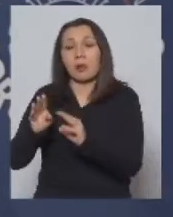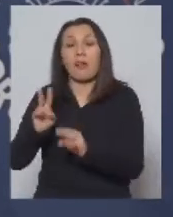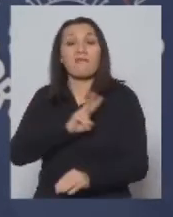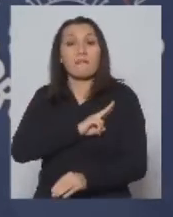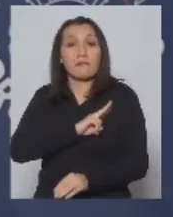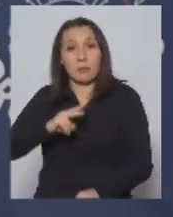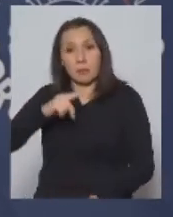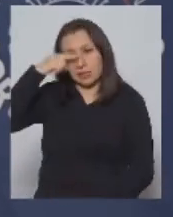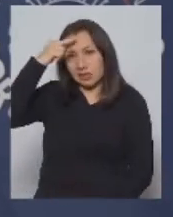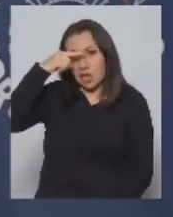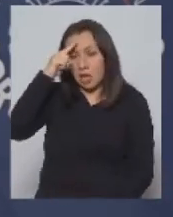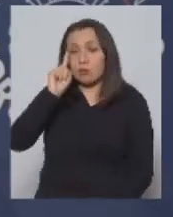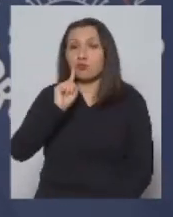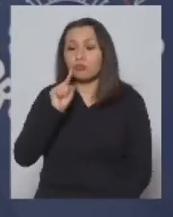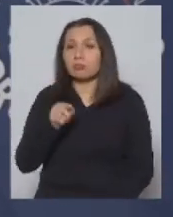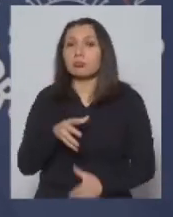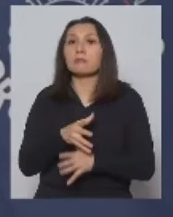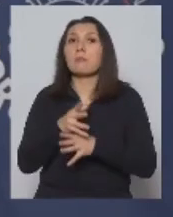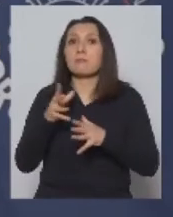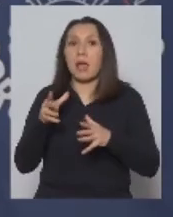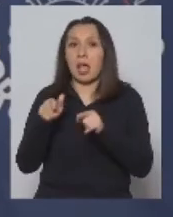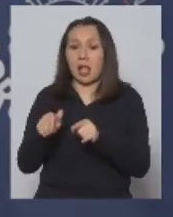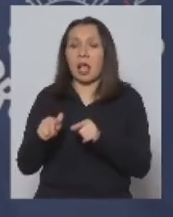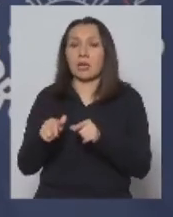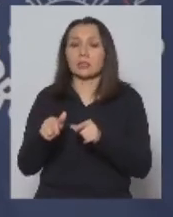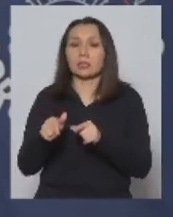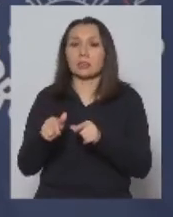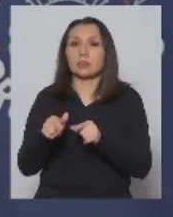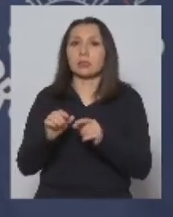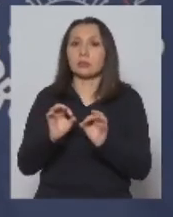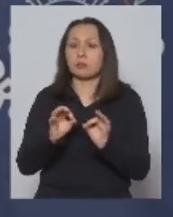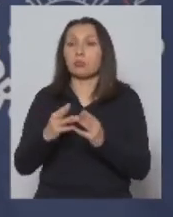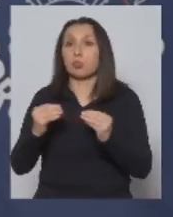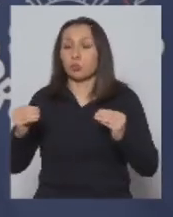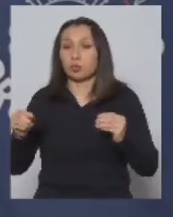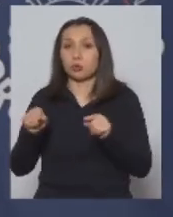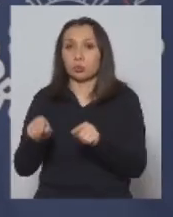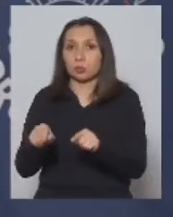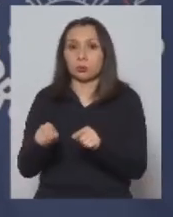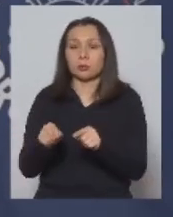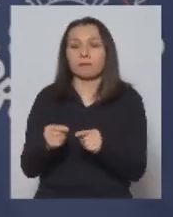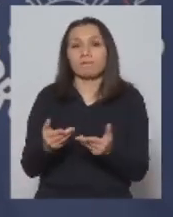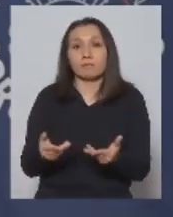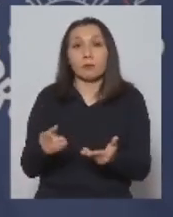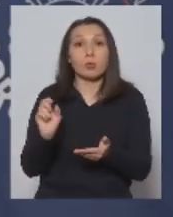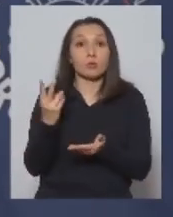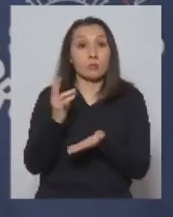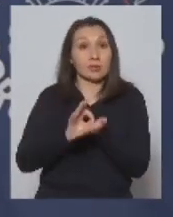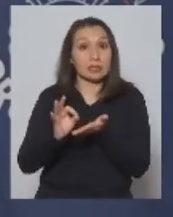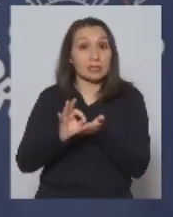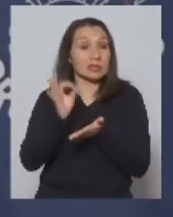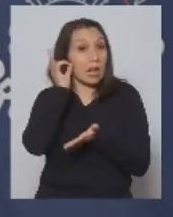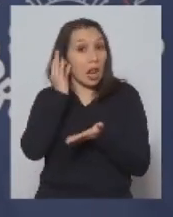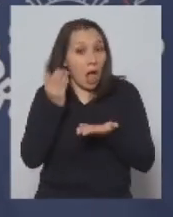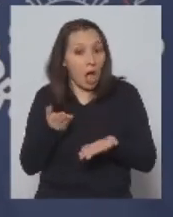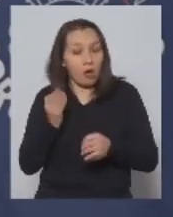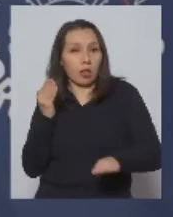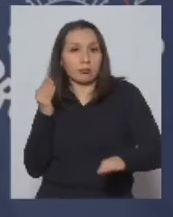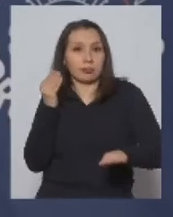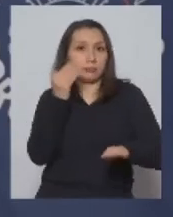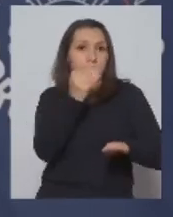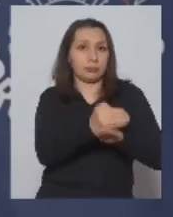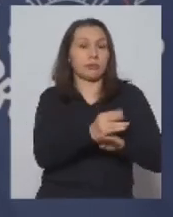Valparaíso, San Antonio están siendo bastante modélicos. De hecho, la subsecretaria va allá ahora